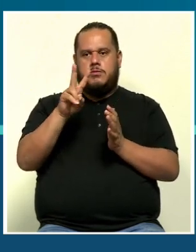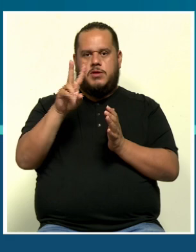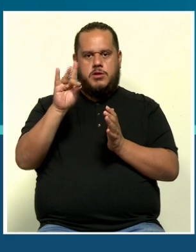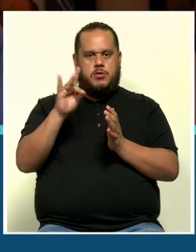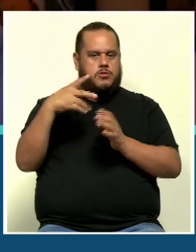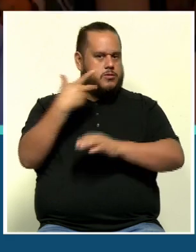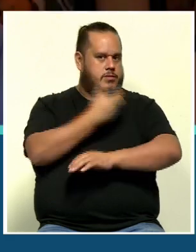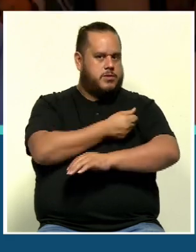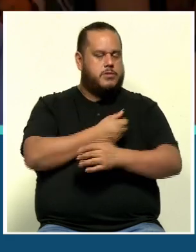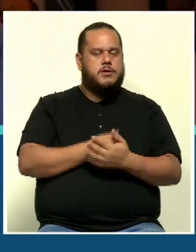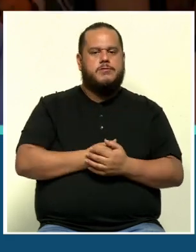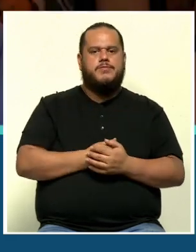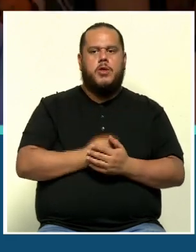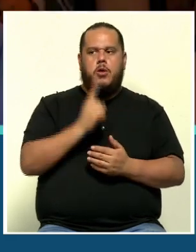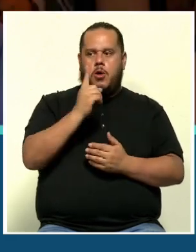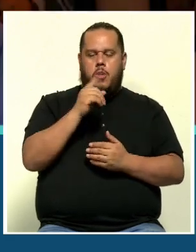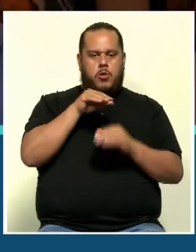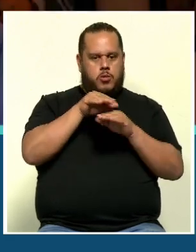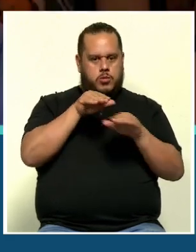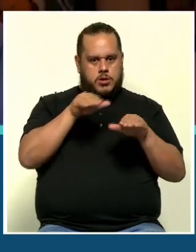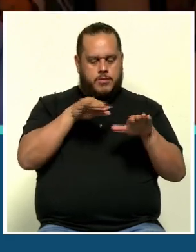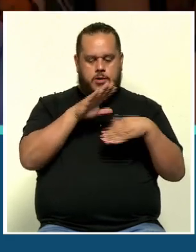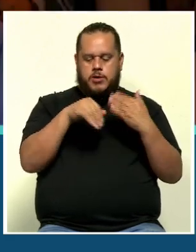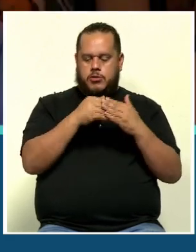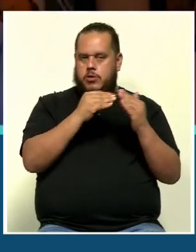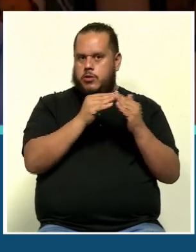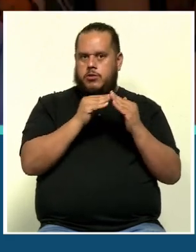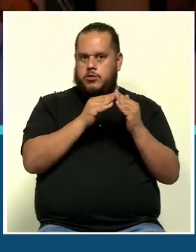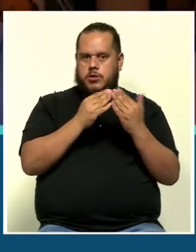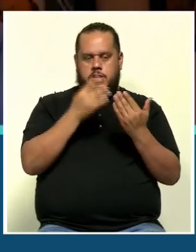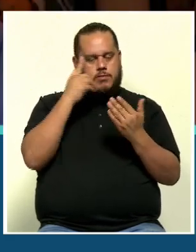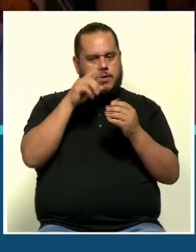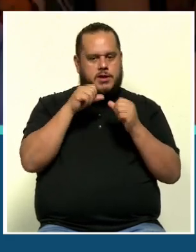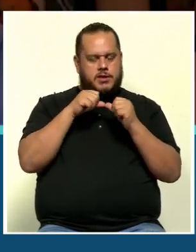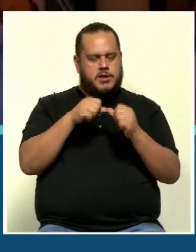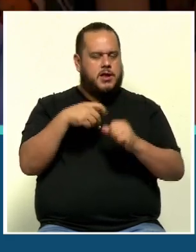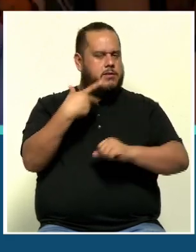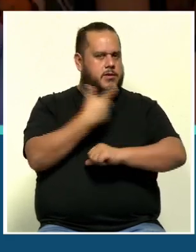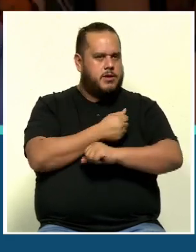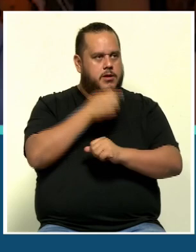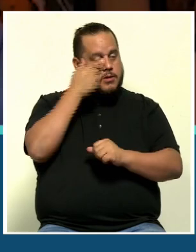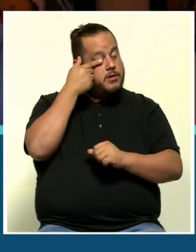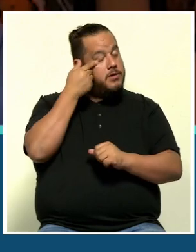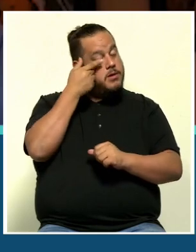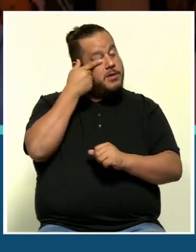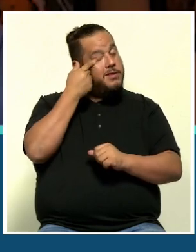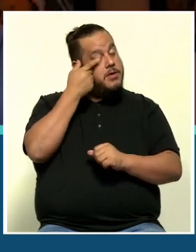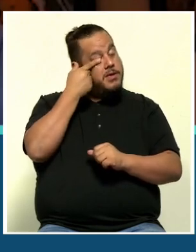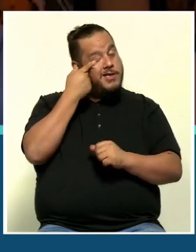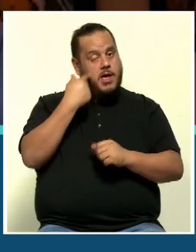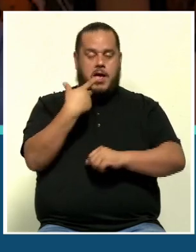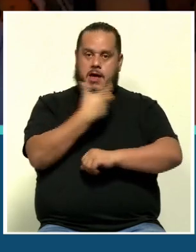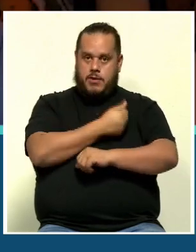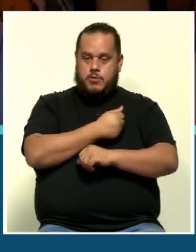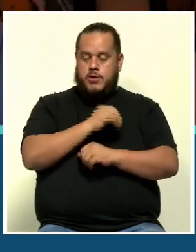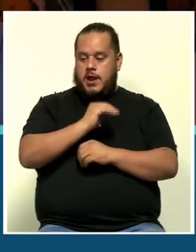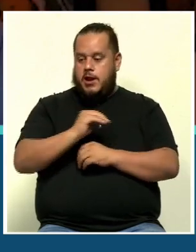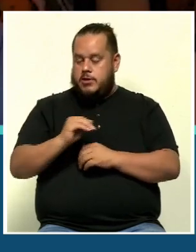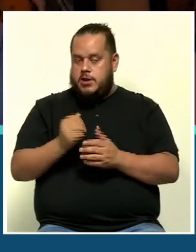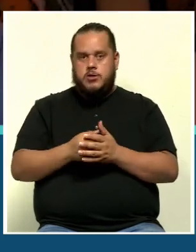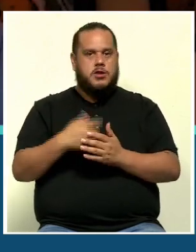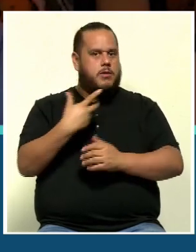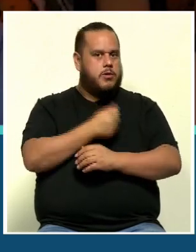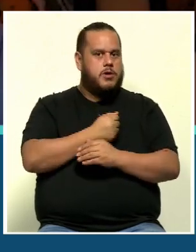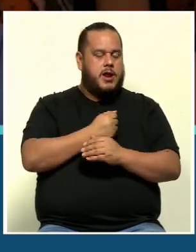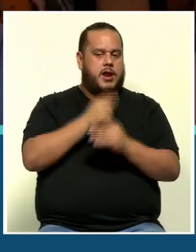vacunas. Un llamado a la ciudadanía a continuar vacunándose, a vacunarse los niños, a vacunarse las personas